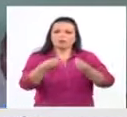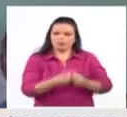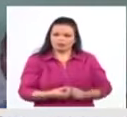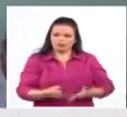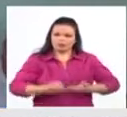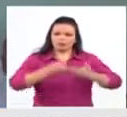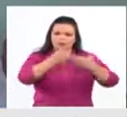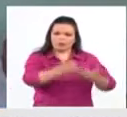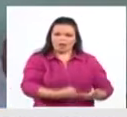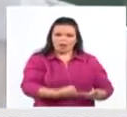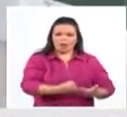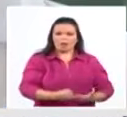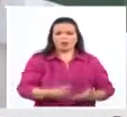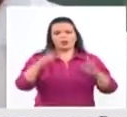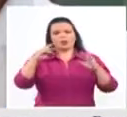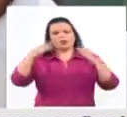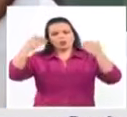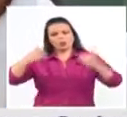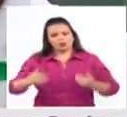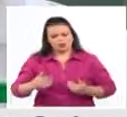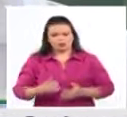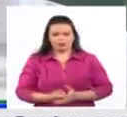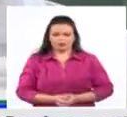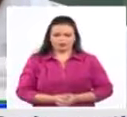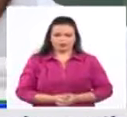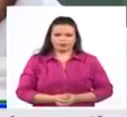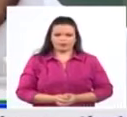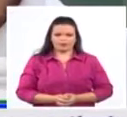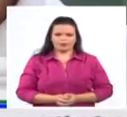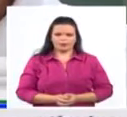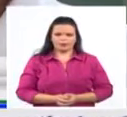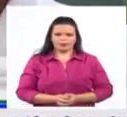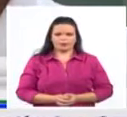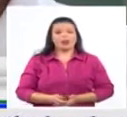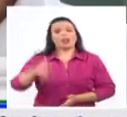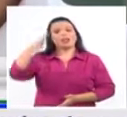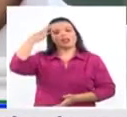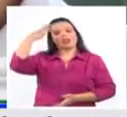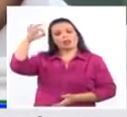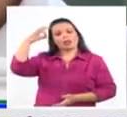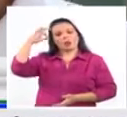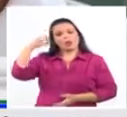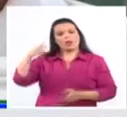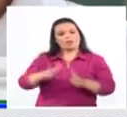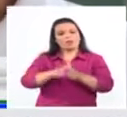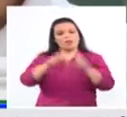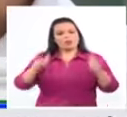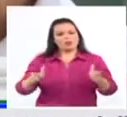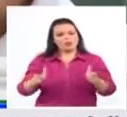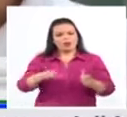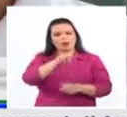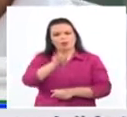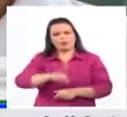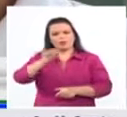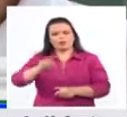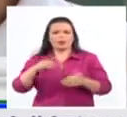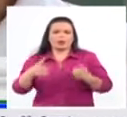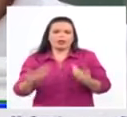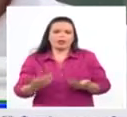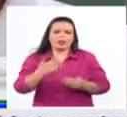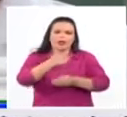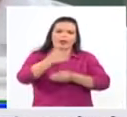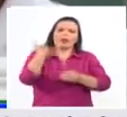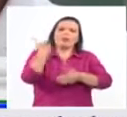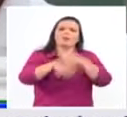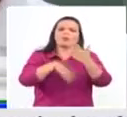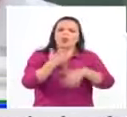de esa reinserción social. En el caso de psicología, la mayoría de los pacientes vienen con afecciones del sueño, de ansiedad, de